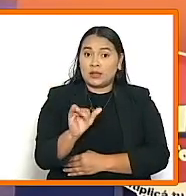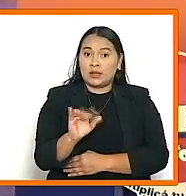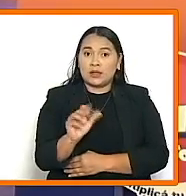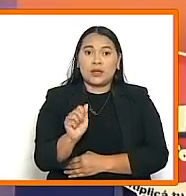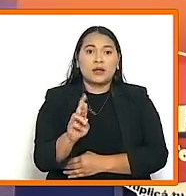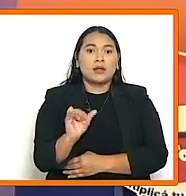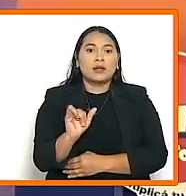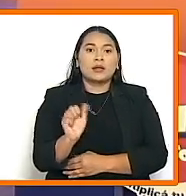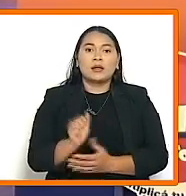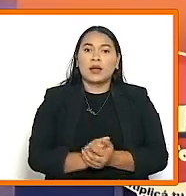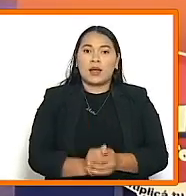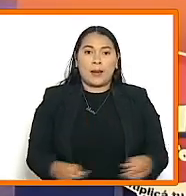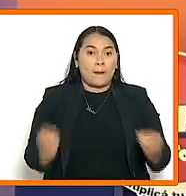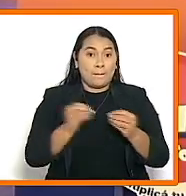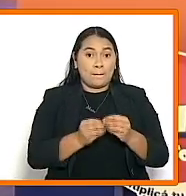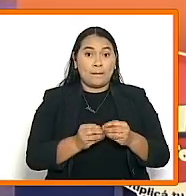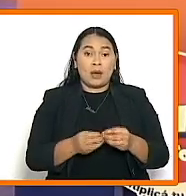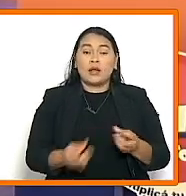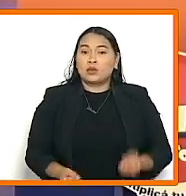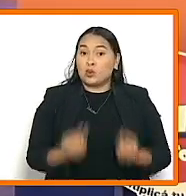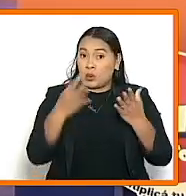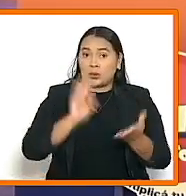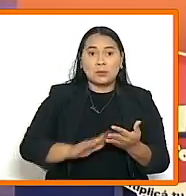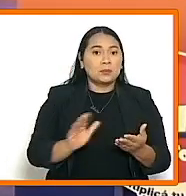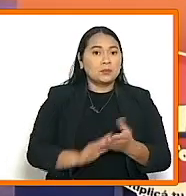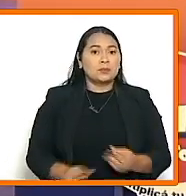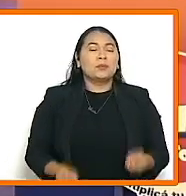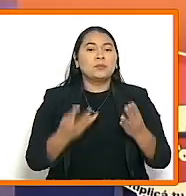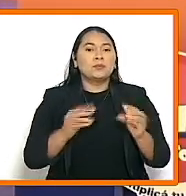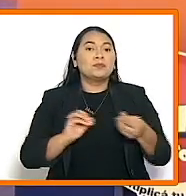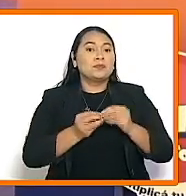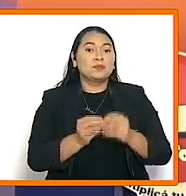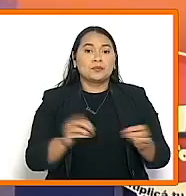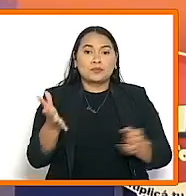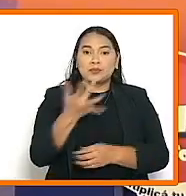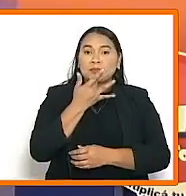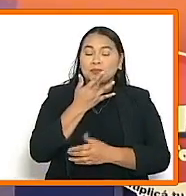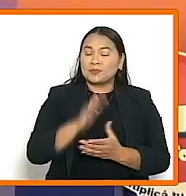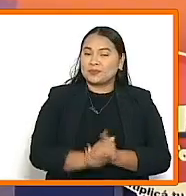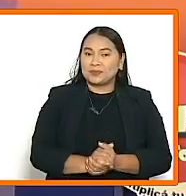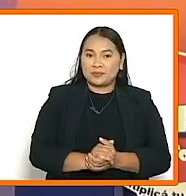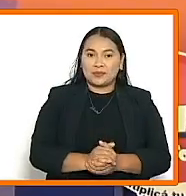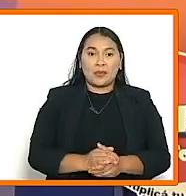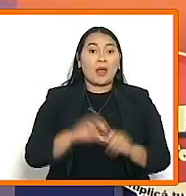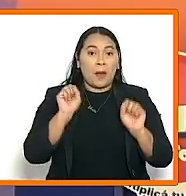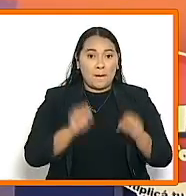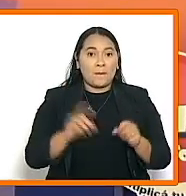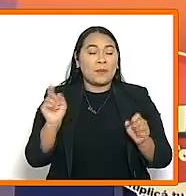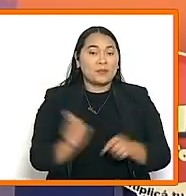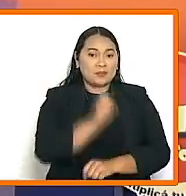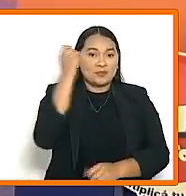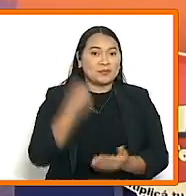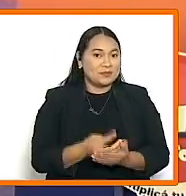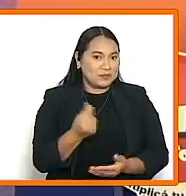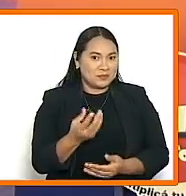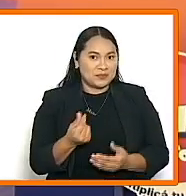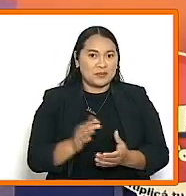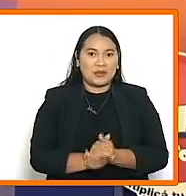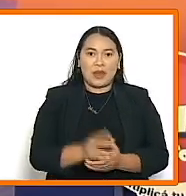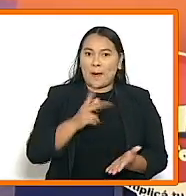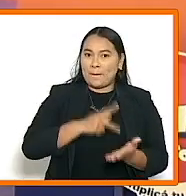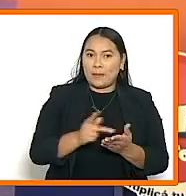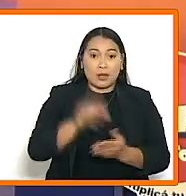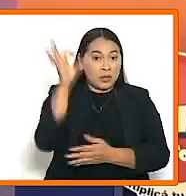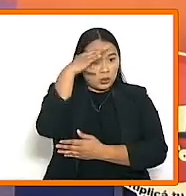diaria más el monto a pagar más el número a jugar de esta manera estará ganando dinerito por mensajito puedes pagar por